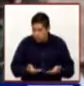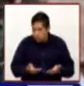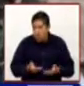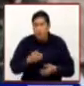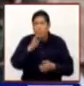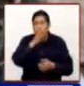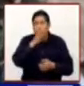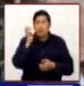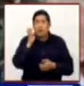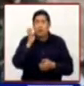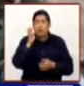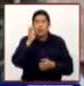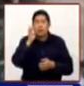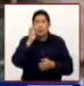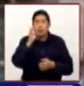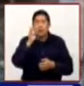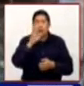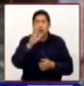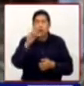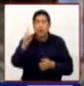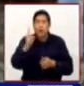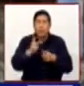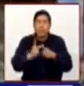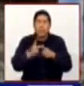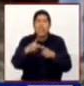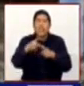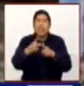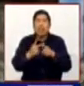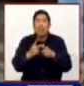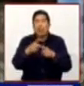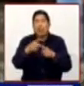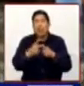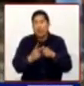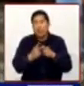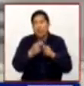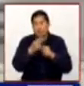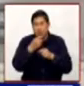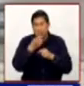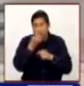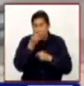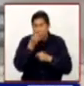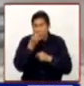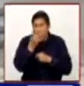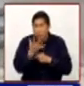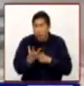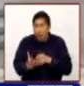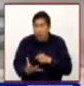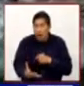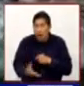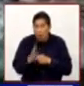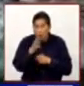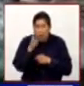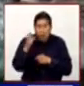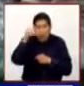de 431 kilogramos de clorhidrato de cocaína.